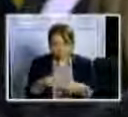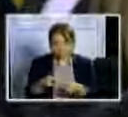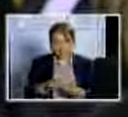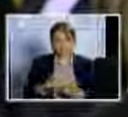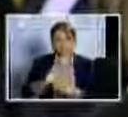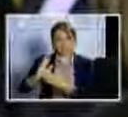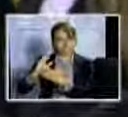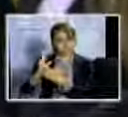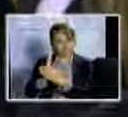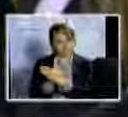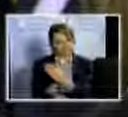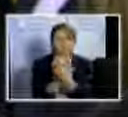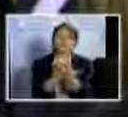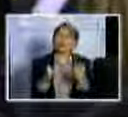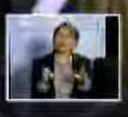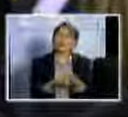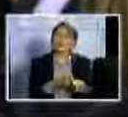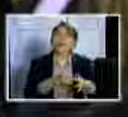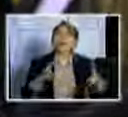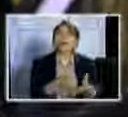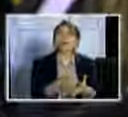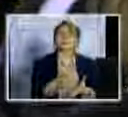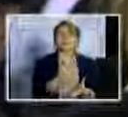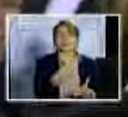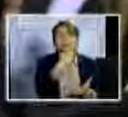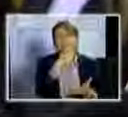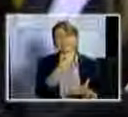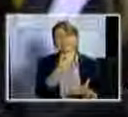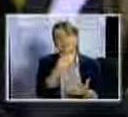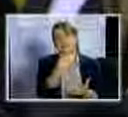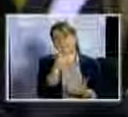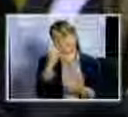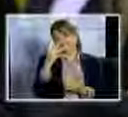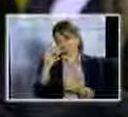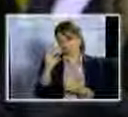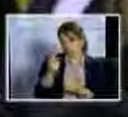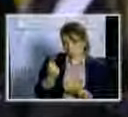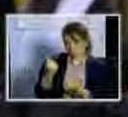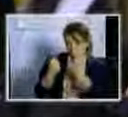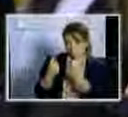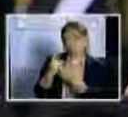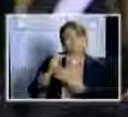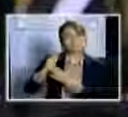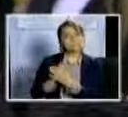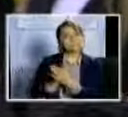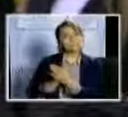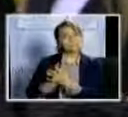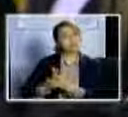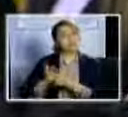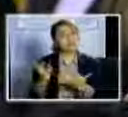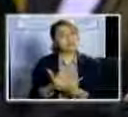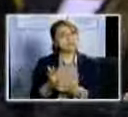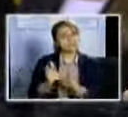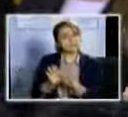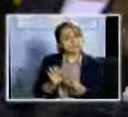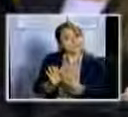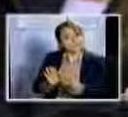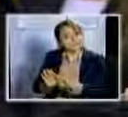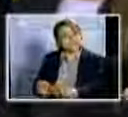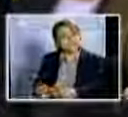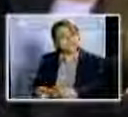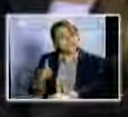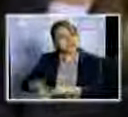la Oficina de Desarme, que no les obliga a estos 5 permanentes a bajar su arsenal? Y la segunda es,